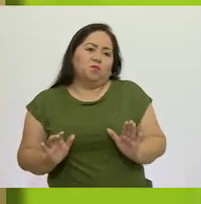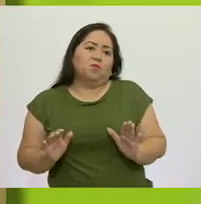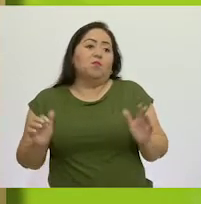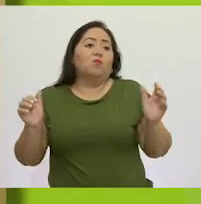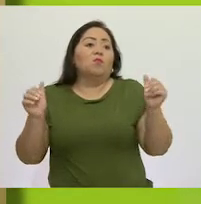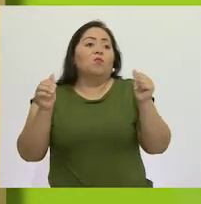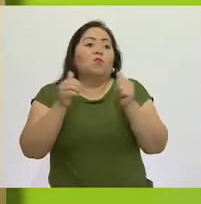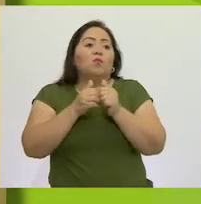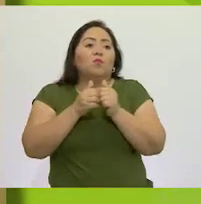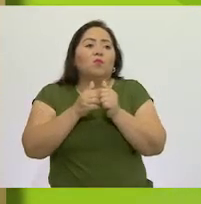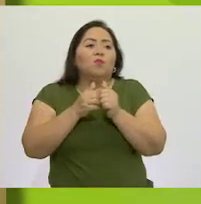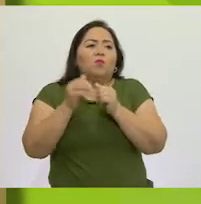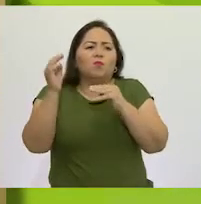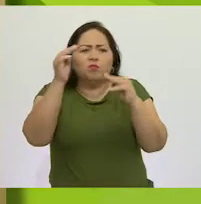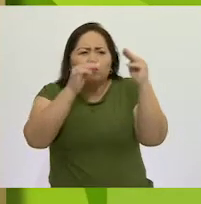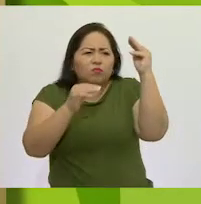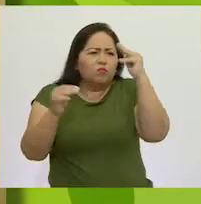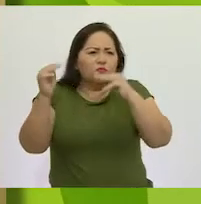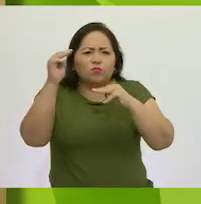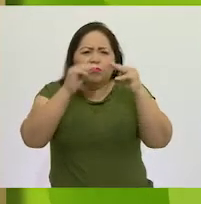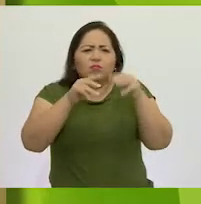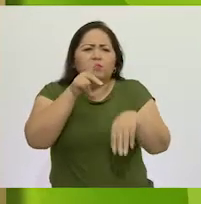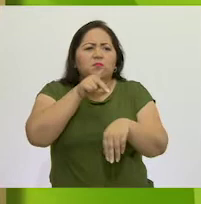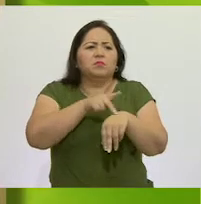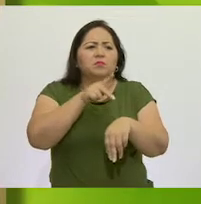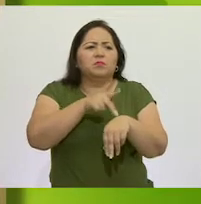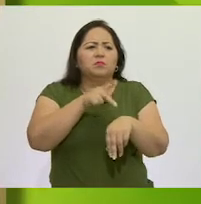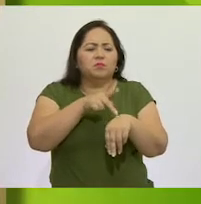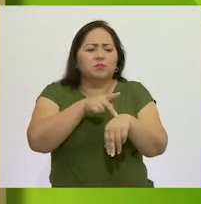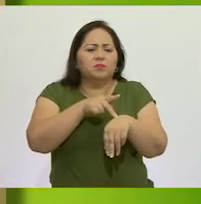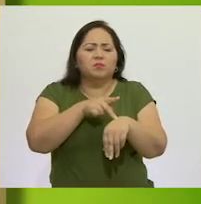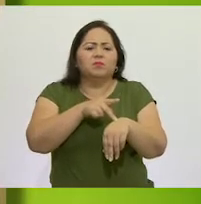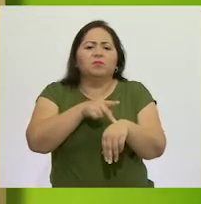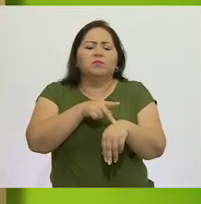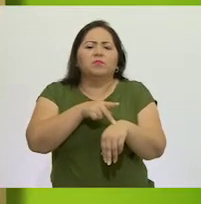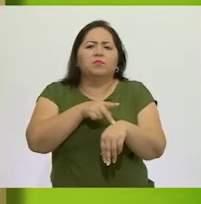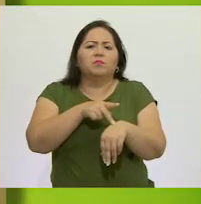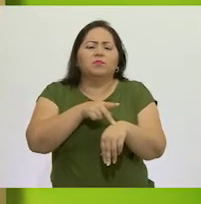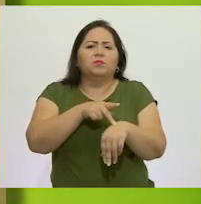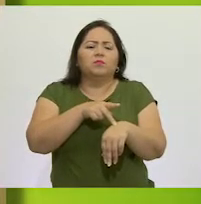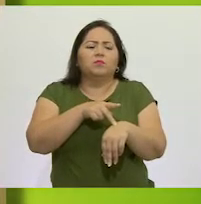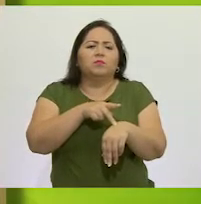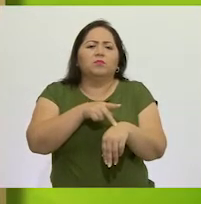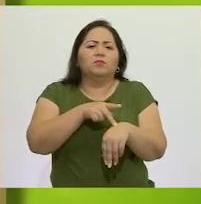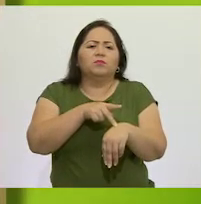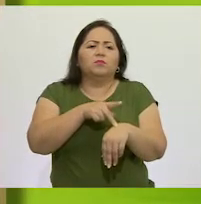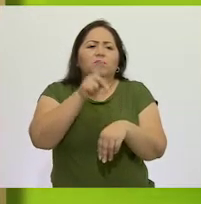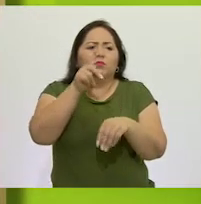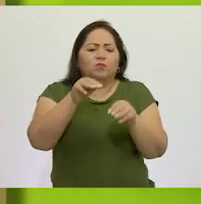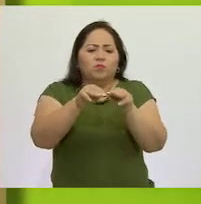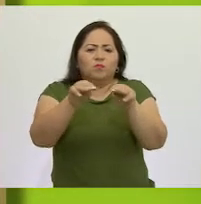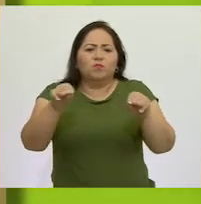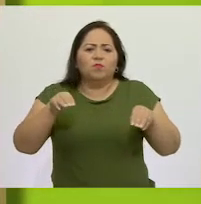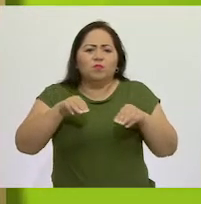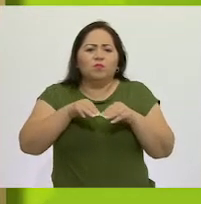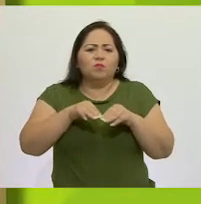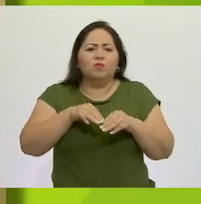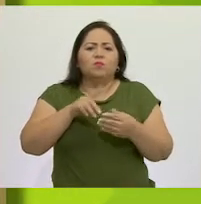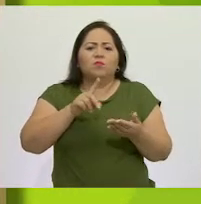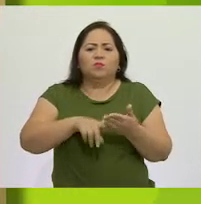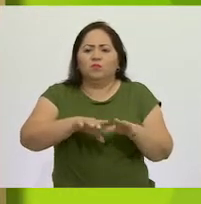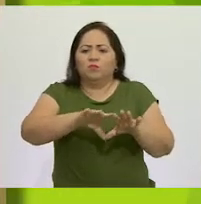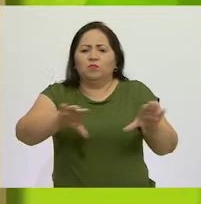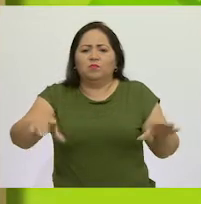con unas montañas, piedras y un mueble y una costa